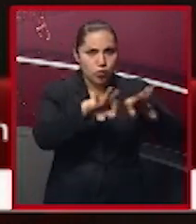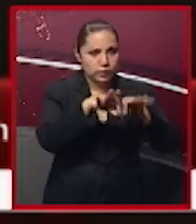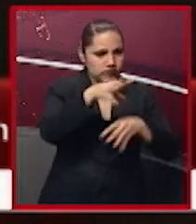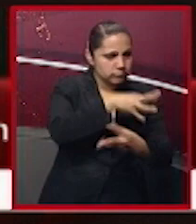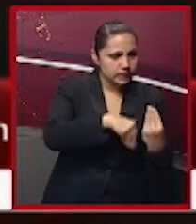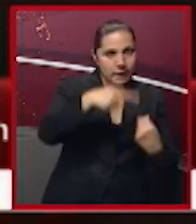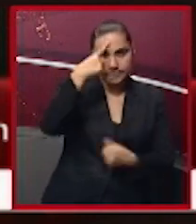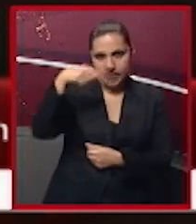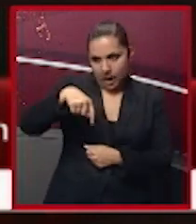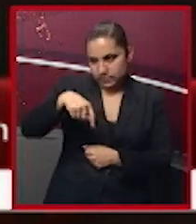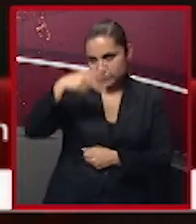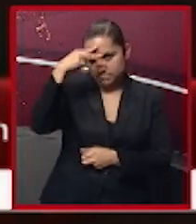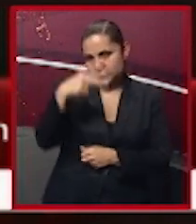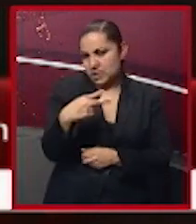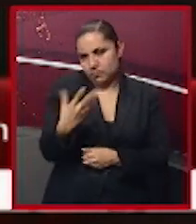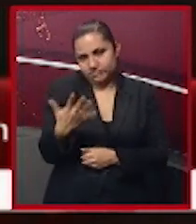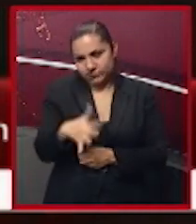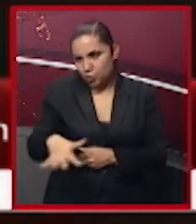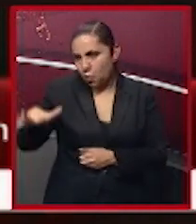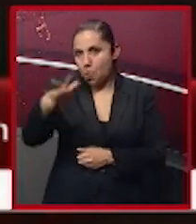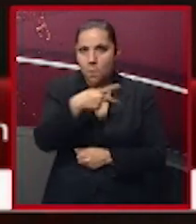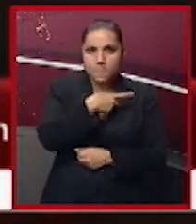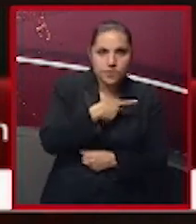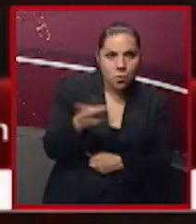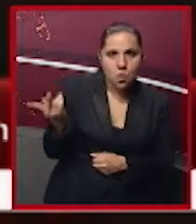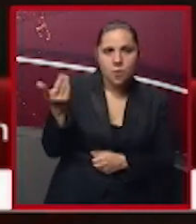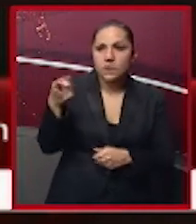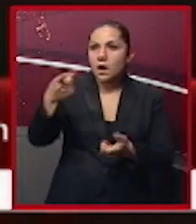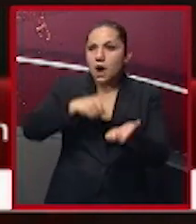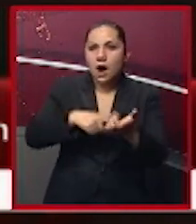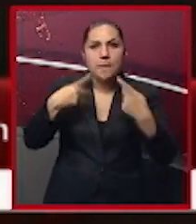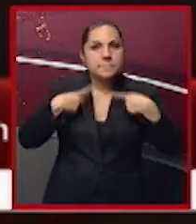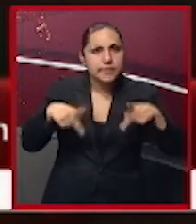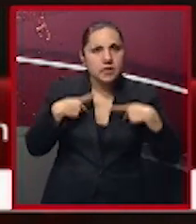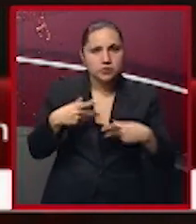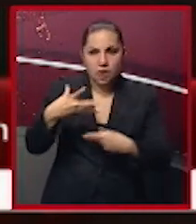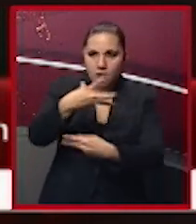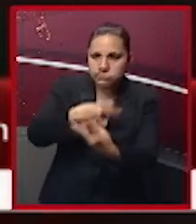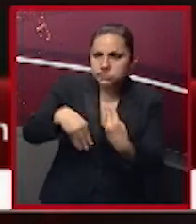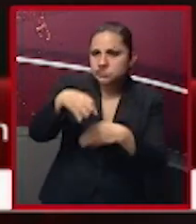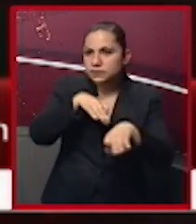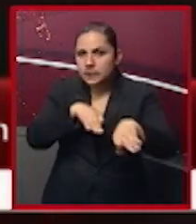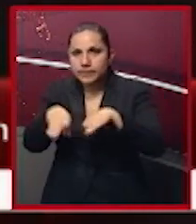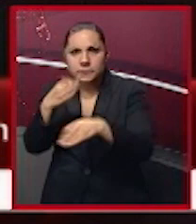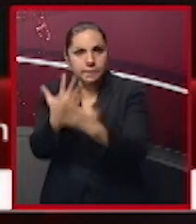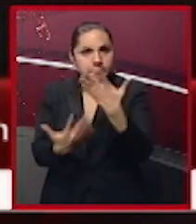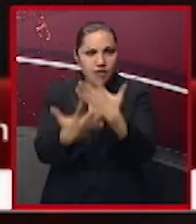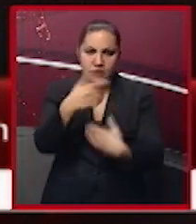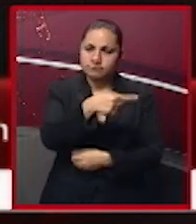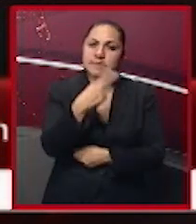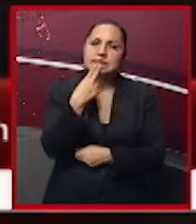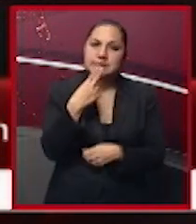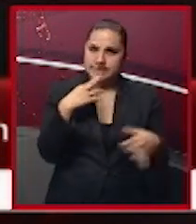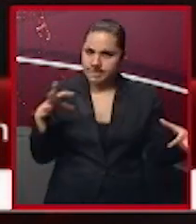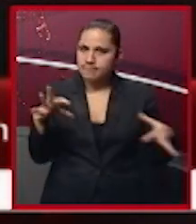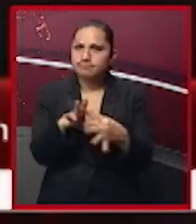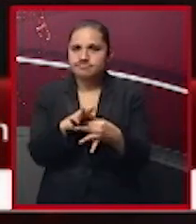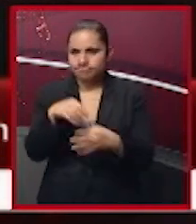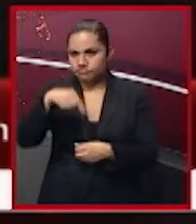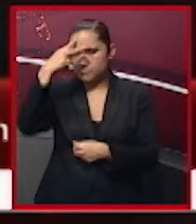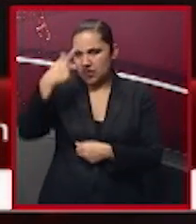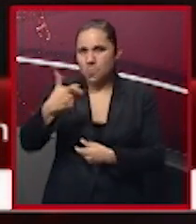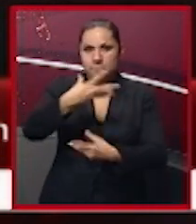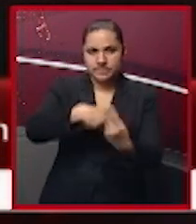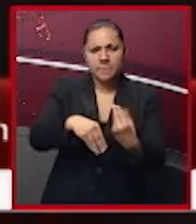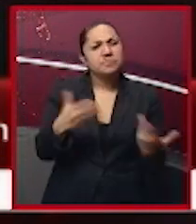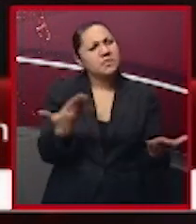calidad de vida en las comunidades expulsoras de mano de obra. La pregunta que le estaría yo formulando, señor secretario,